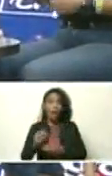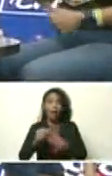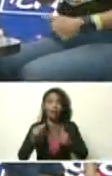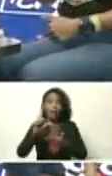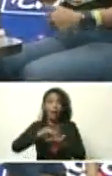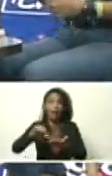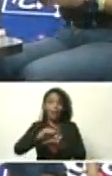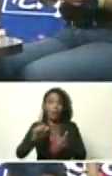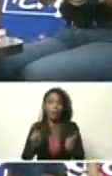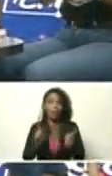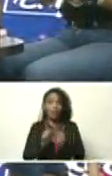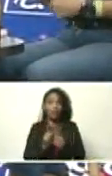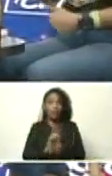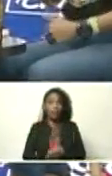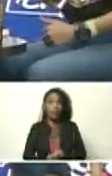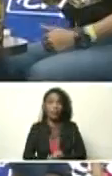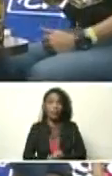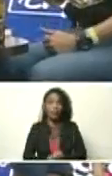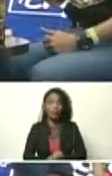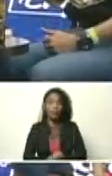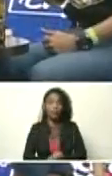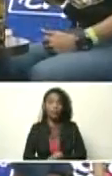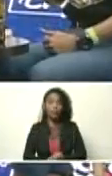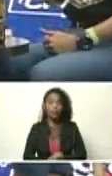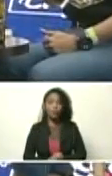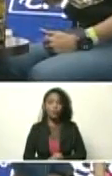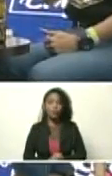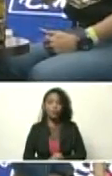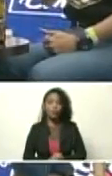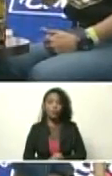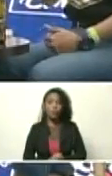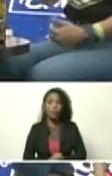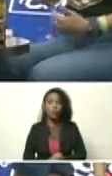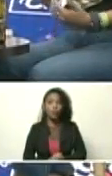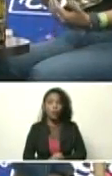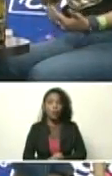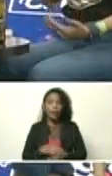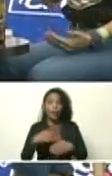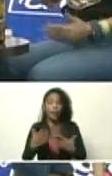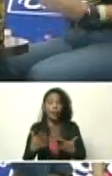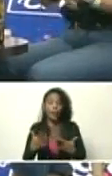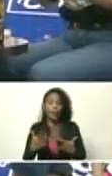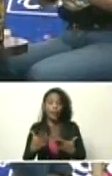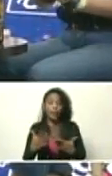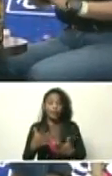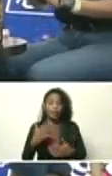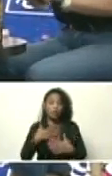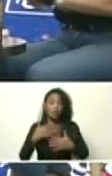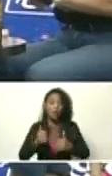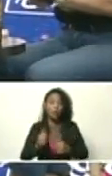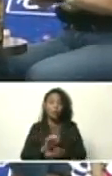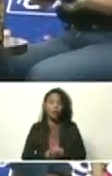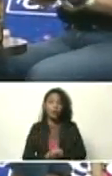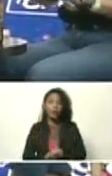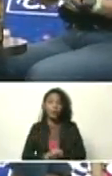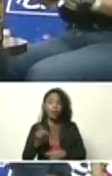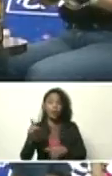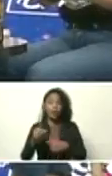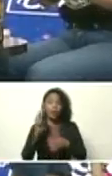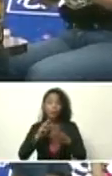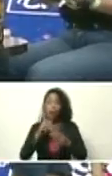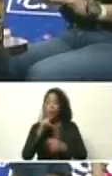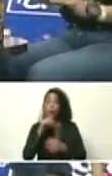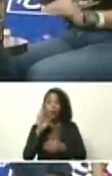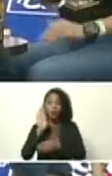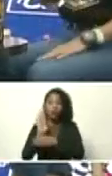entonces generan una mejor digestión en el organismo y son productos saludables. En este caso, nuestros productos ninguno tiene conservantes,